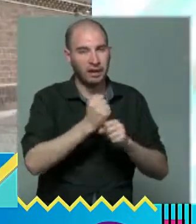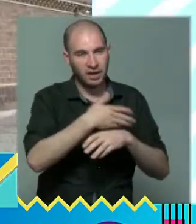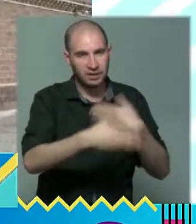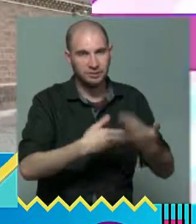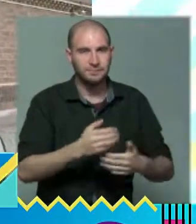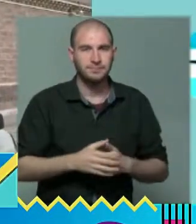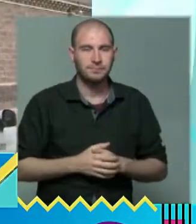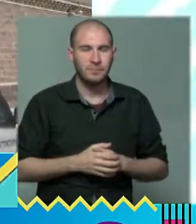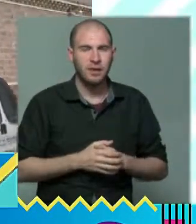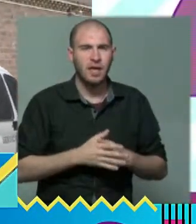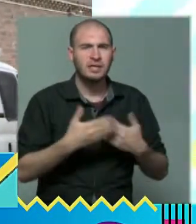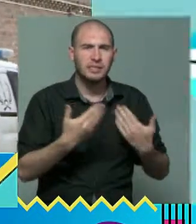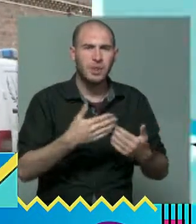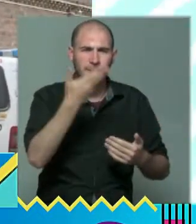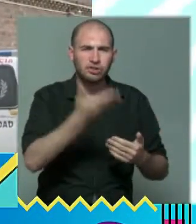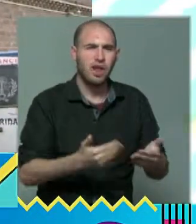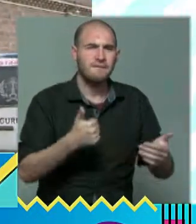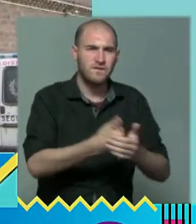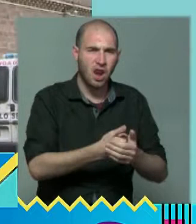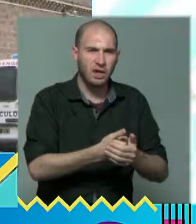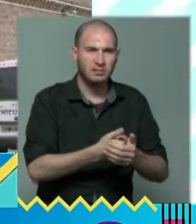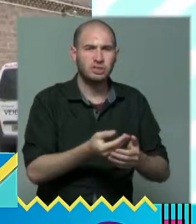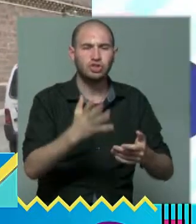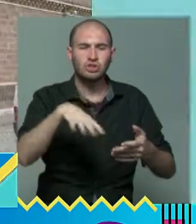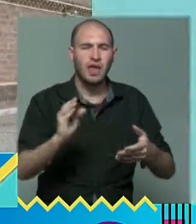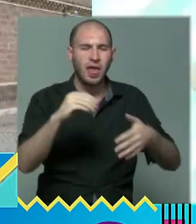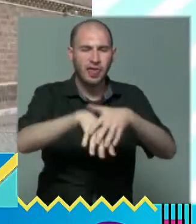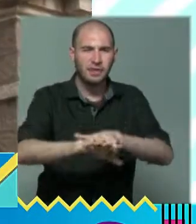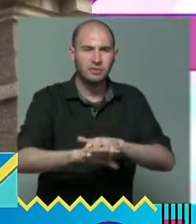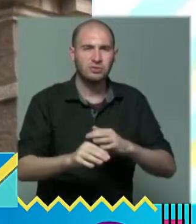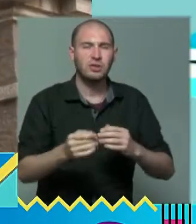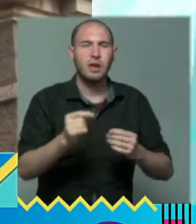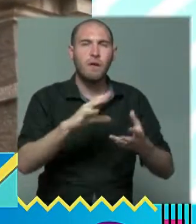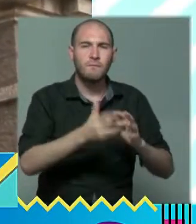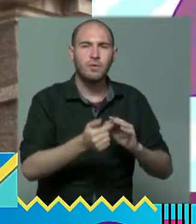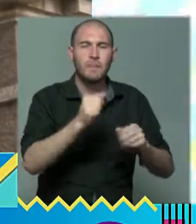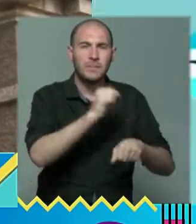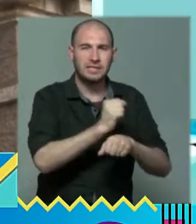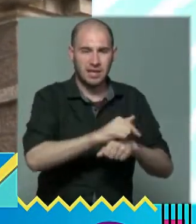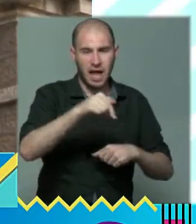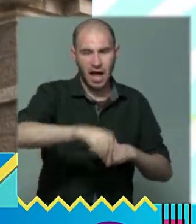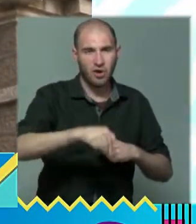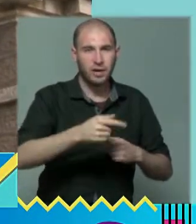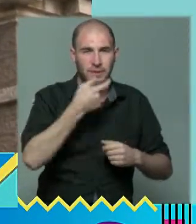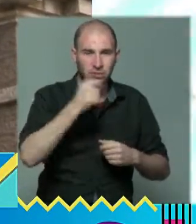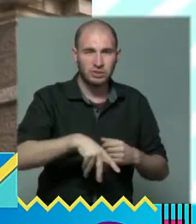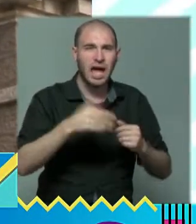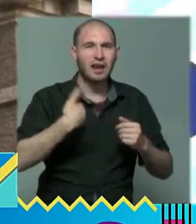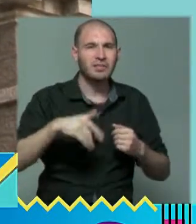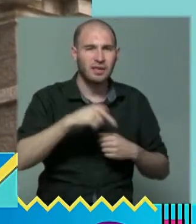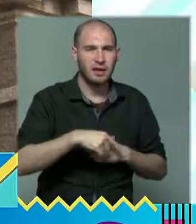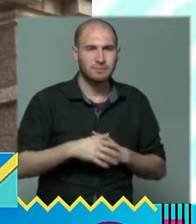rubro, si es posible que un violador se reinserte socialmente con este sistema penitenciario que tenemos hoy en Mendoza y en la